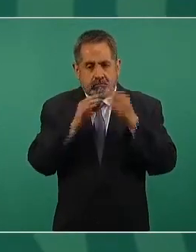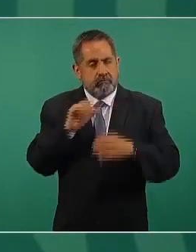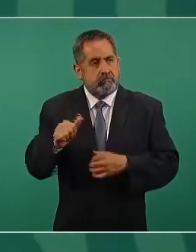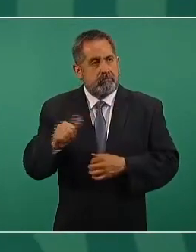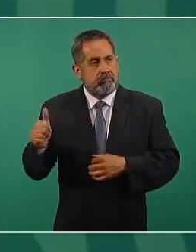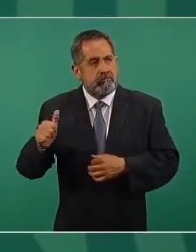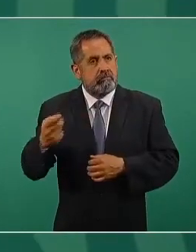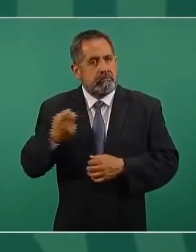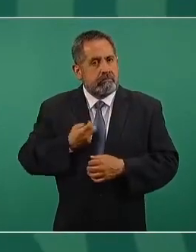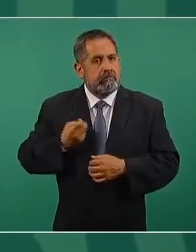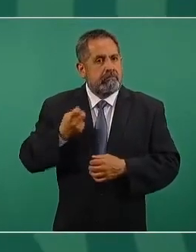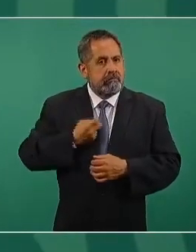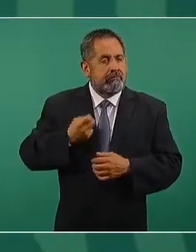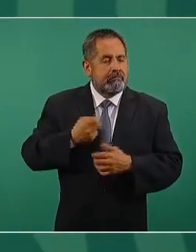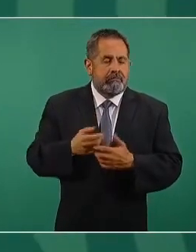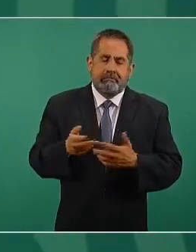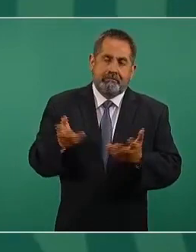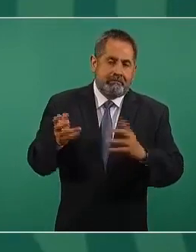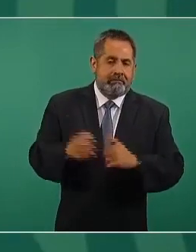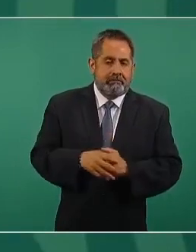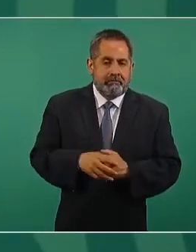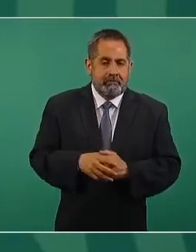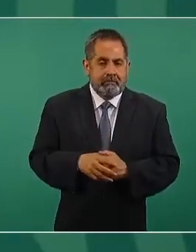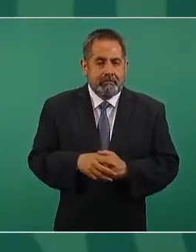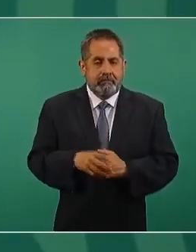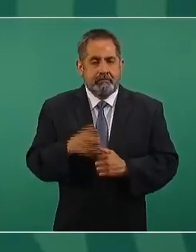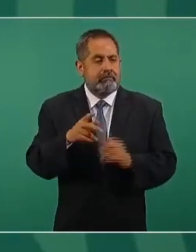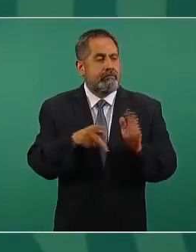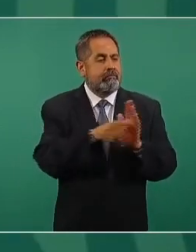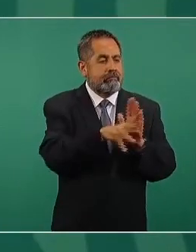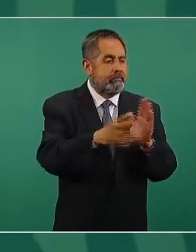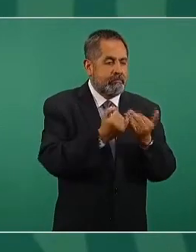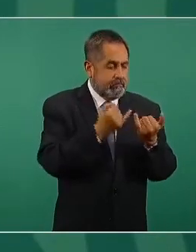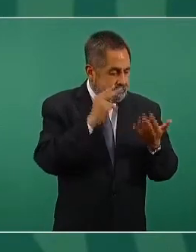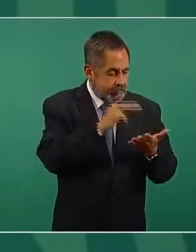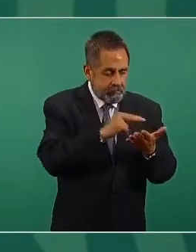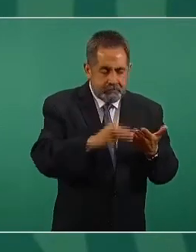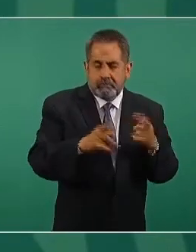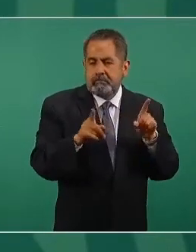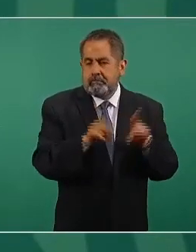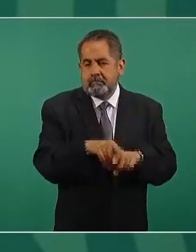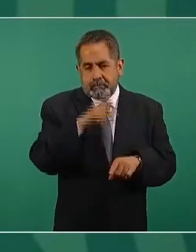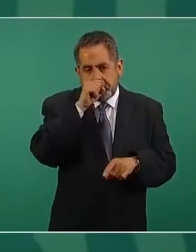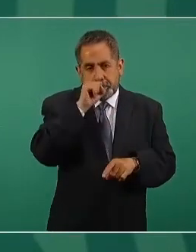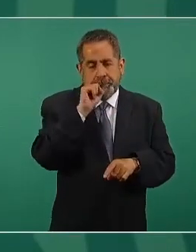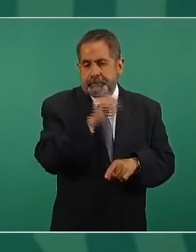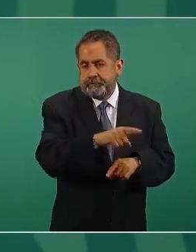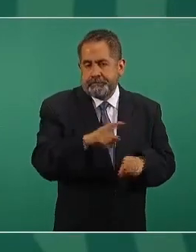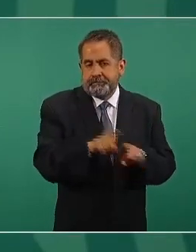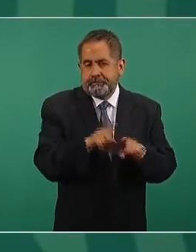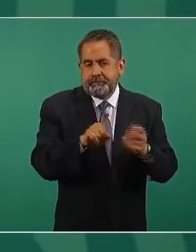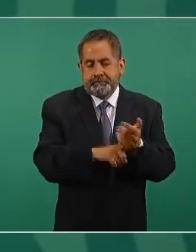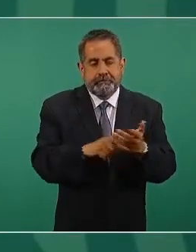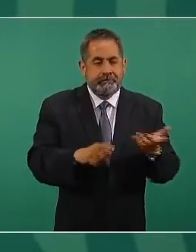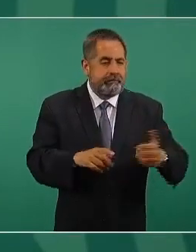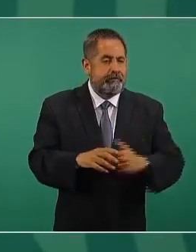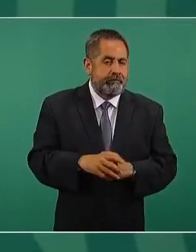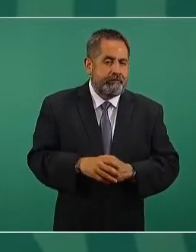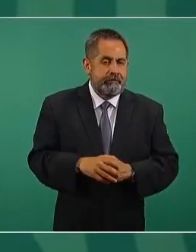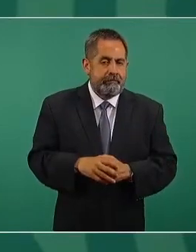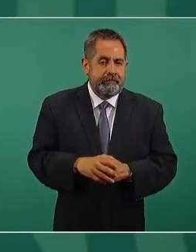medios. Y si agarran los periódicos, pues es lo mismo, ¿sí? Y la